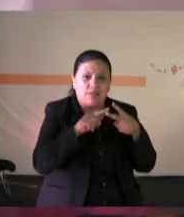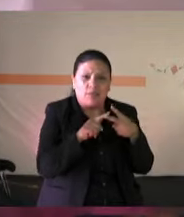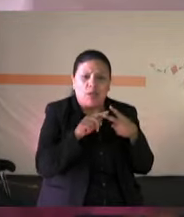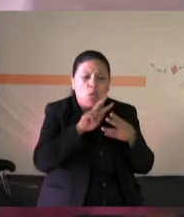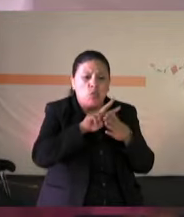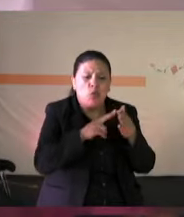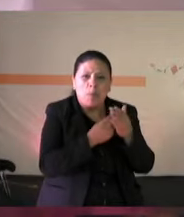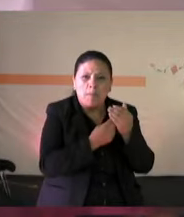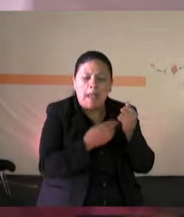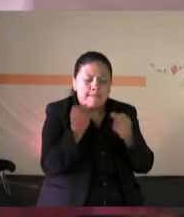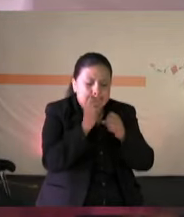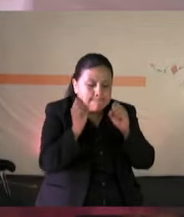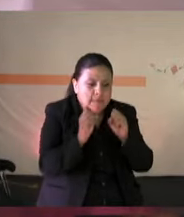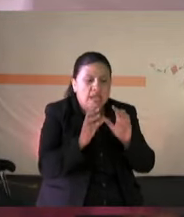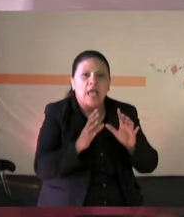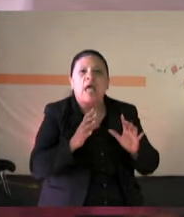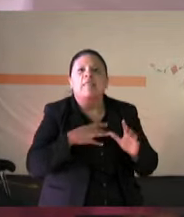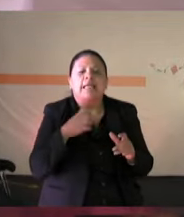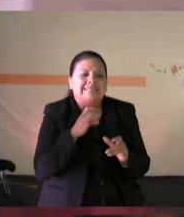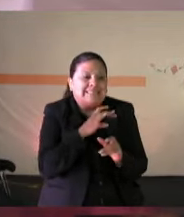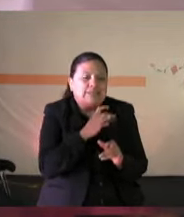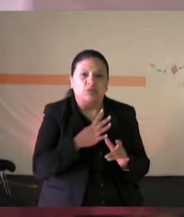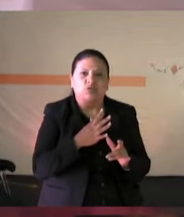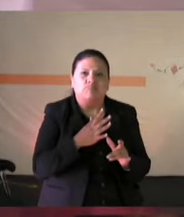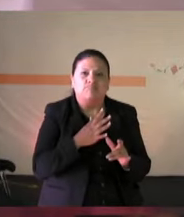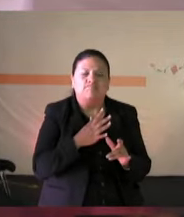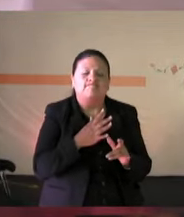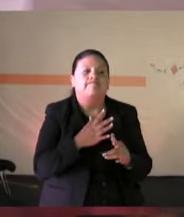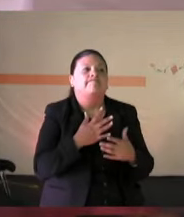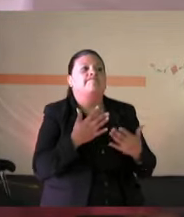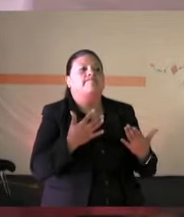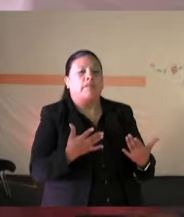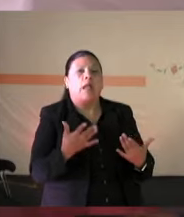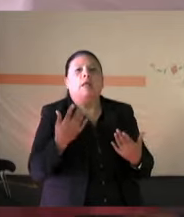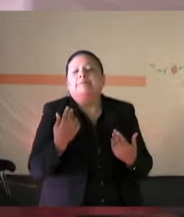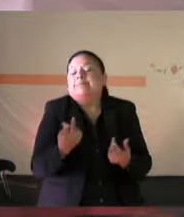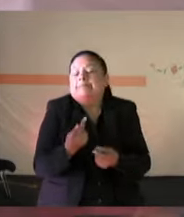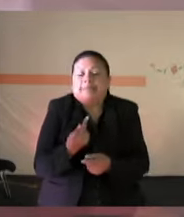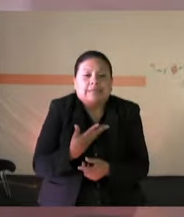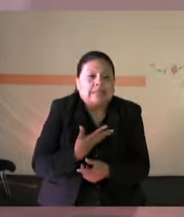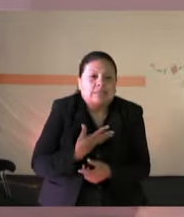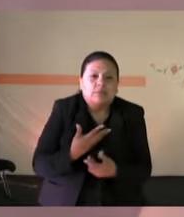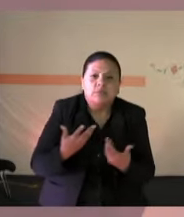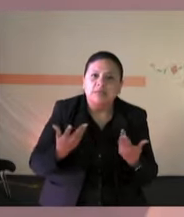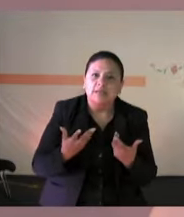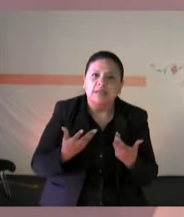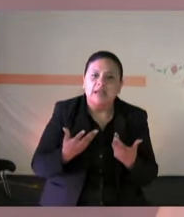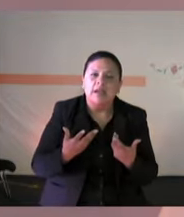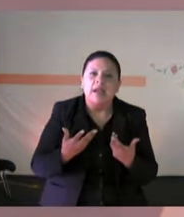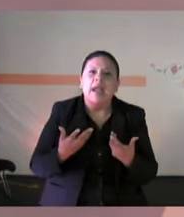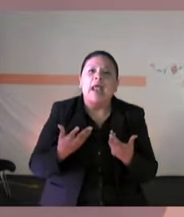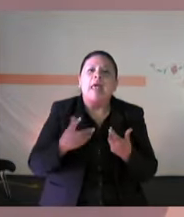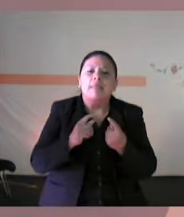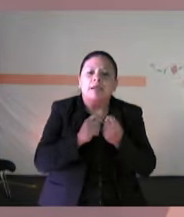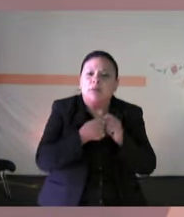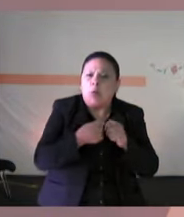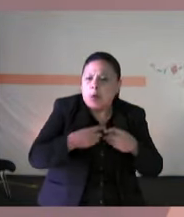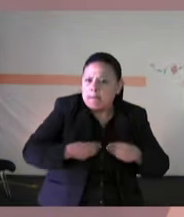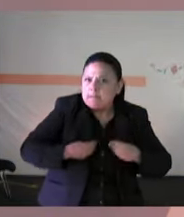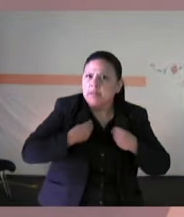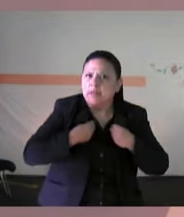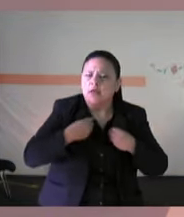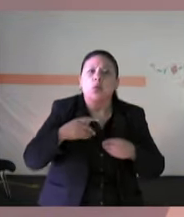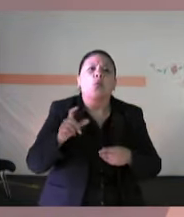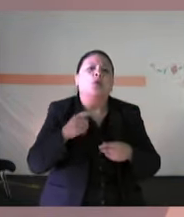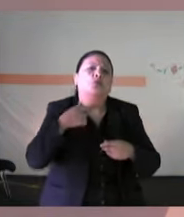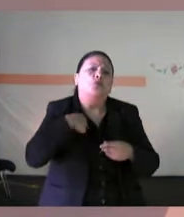Hay que hacer algo con la vida de una. No, yo cuando era pequeña recibí